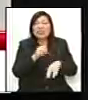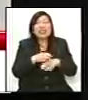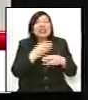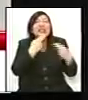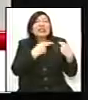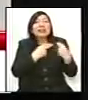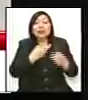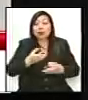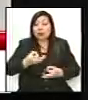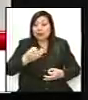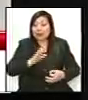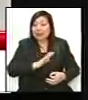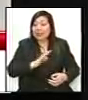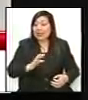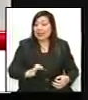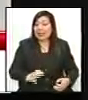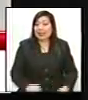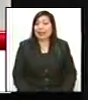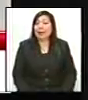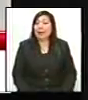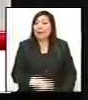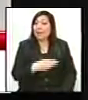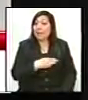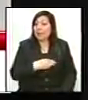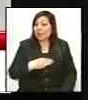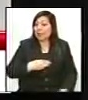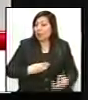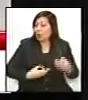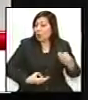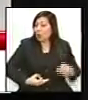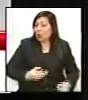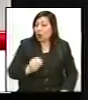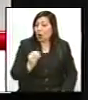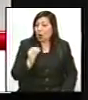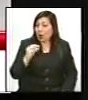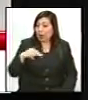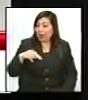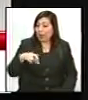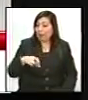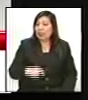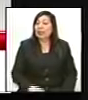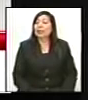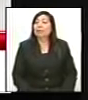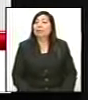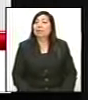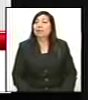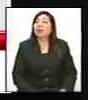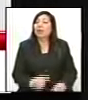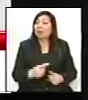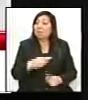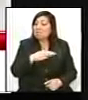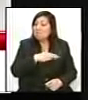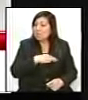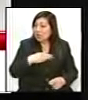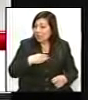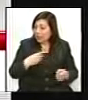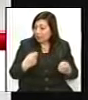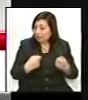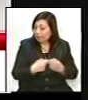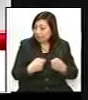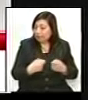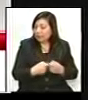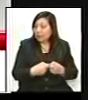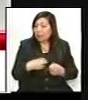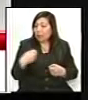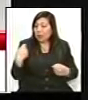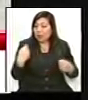Defensa Jurídica del Estado, al Ministerio de Justicia, a la ONP, a OSINERMIN, al Ministerio de Energía y Minas y